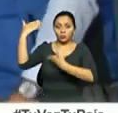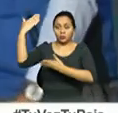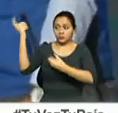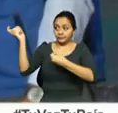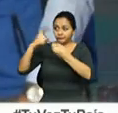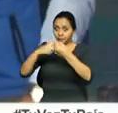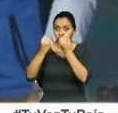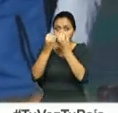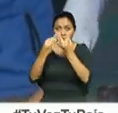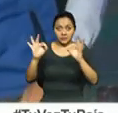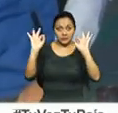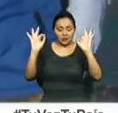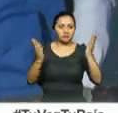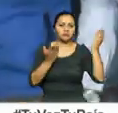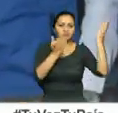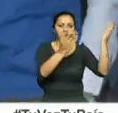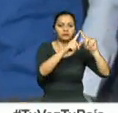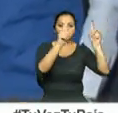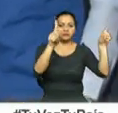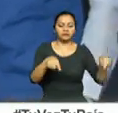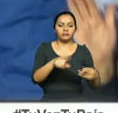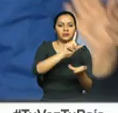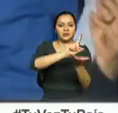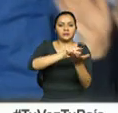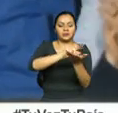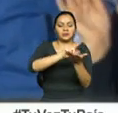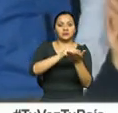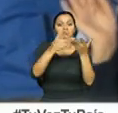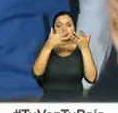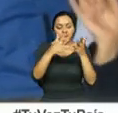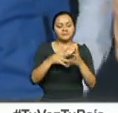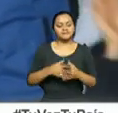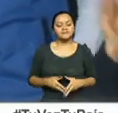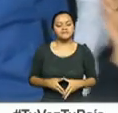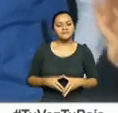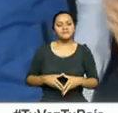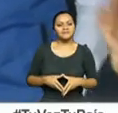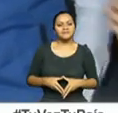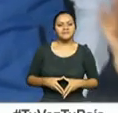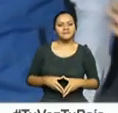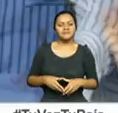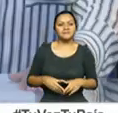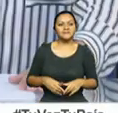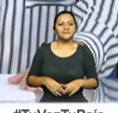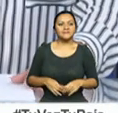de 2017. Cristina Pavón, Noticiero Ciudadano.